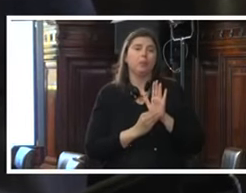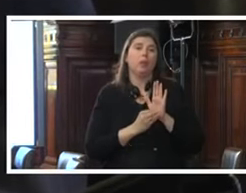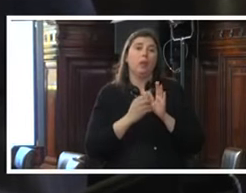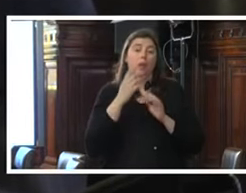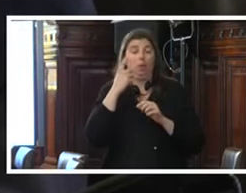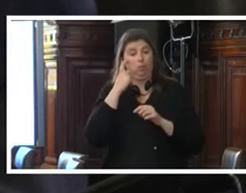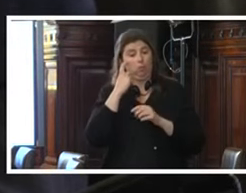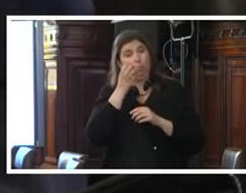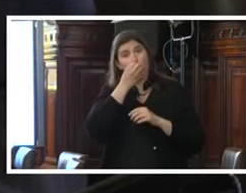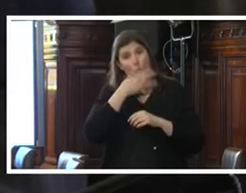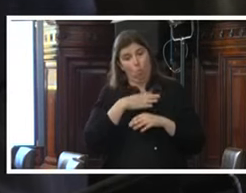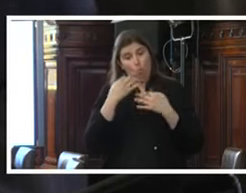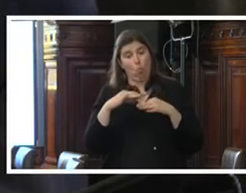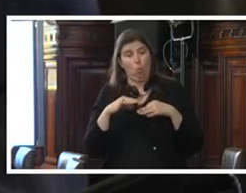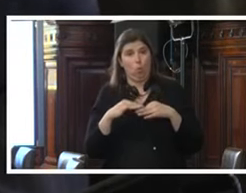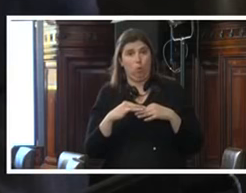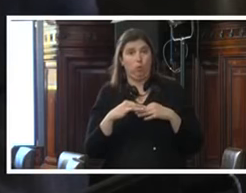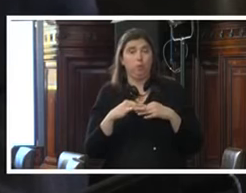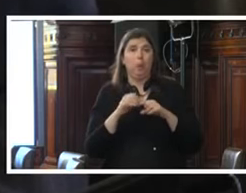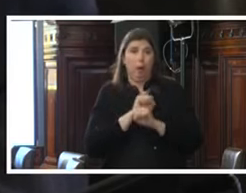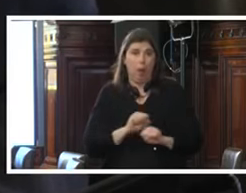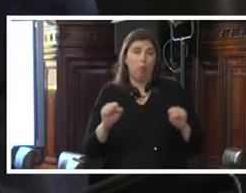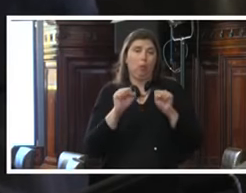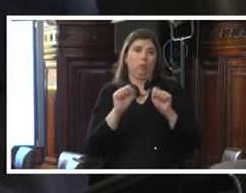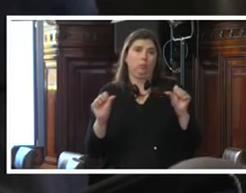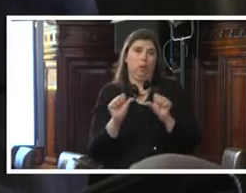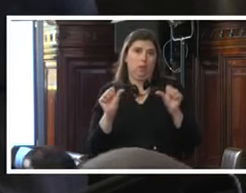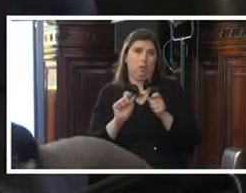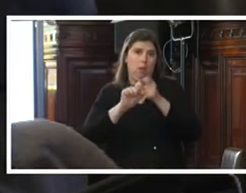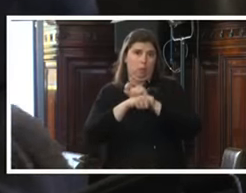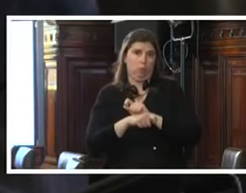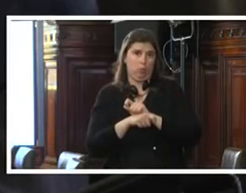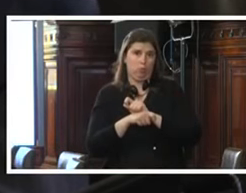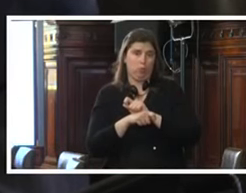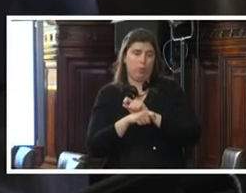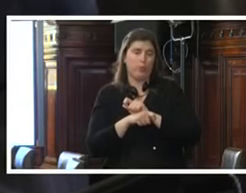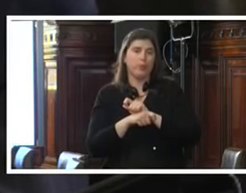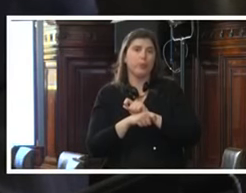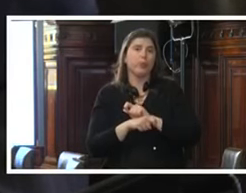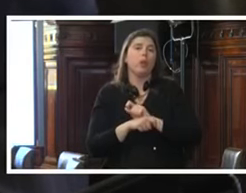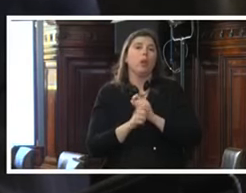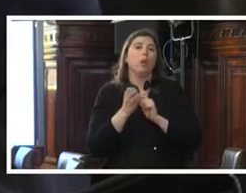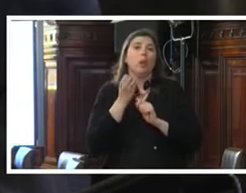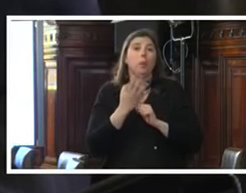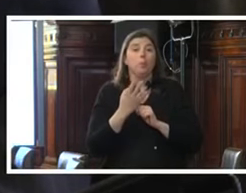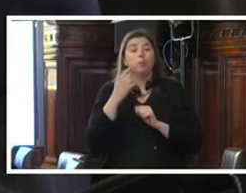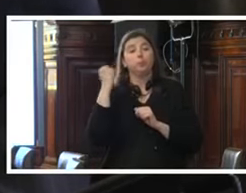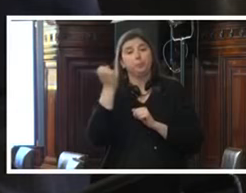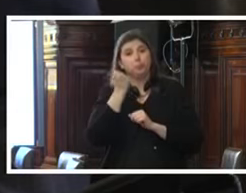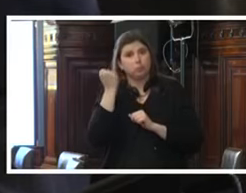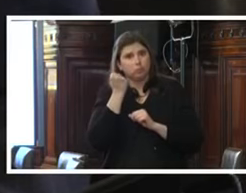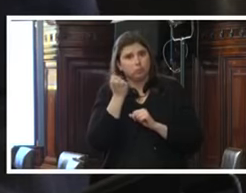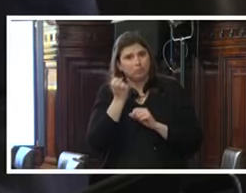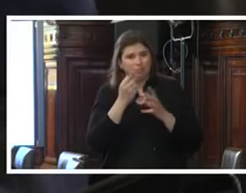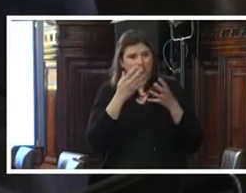difundirlo porque además algo que ha venido siendo importante es que la propia organización de